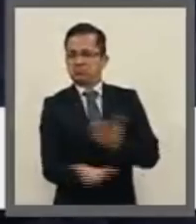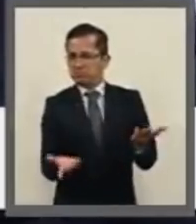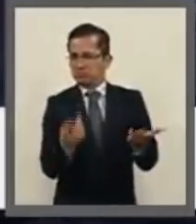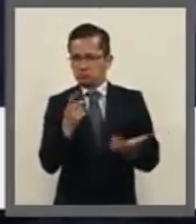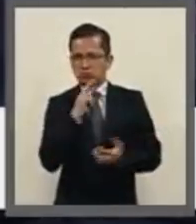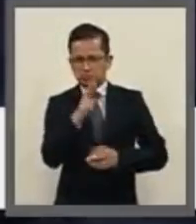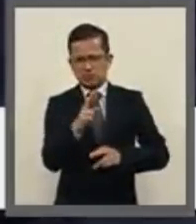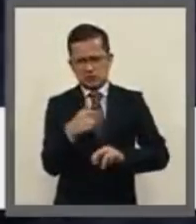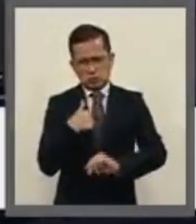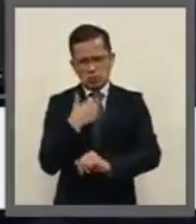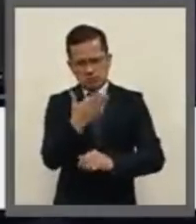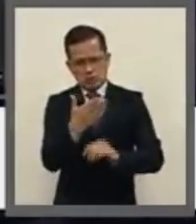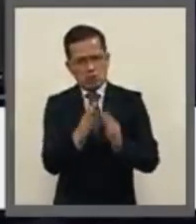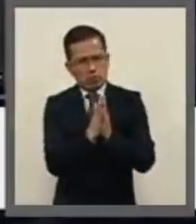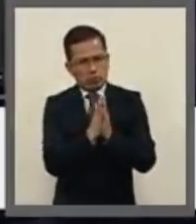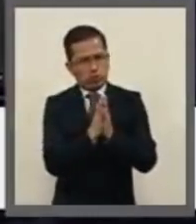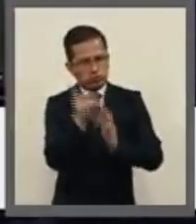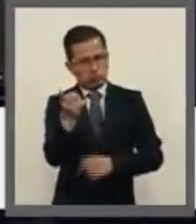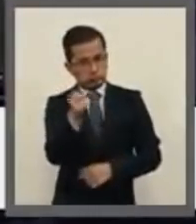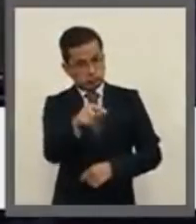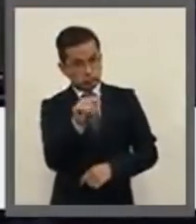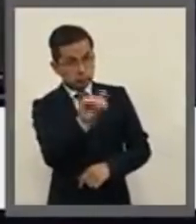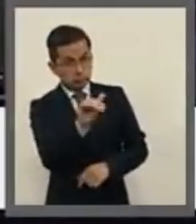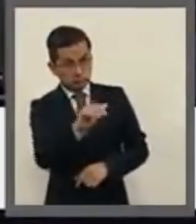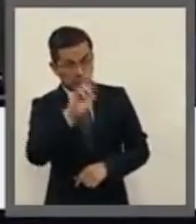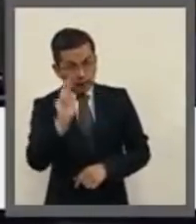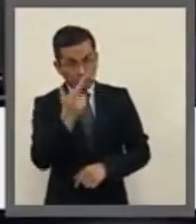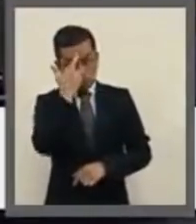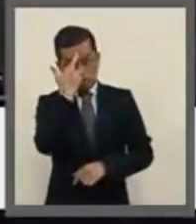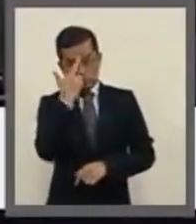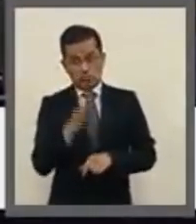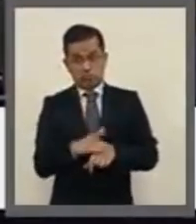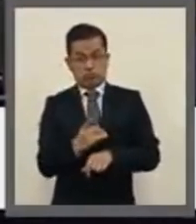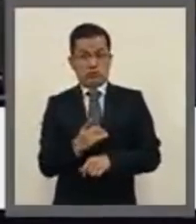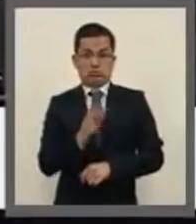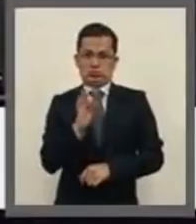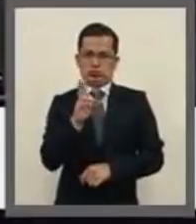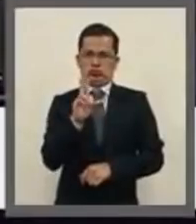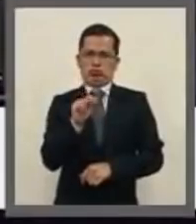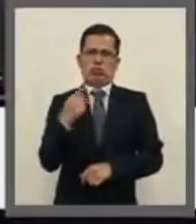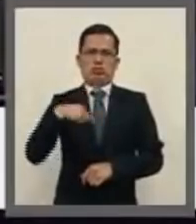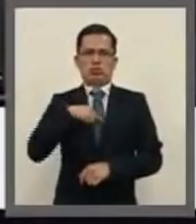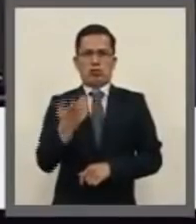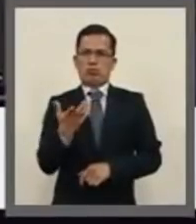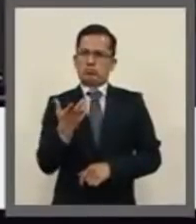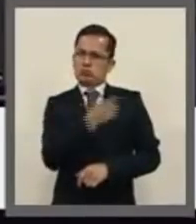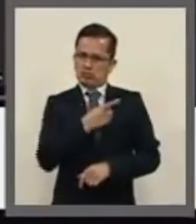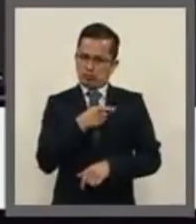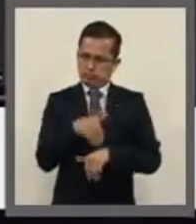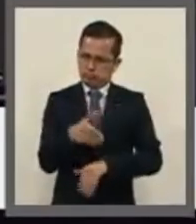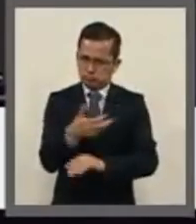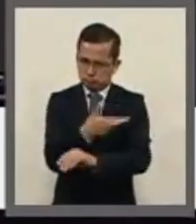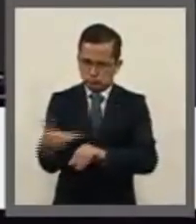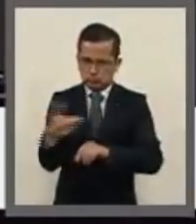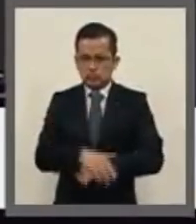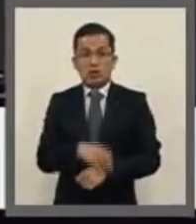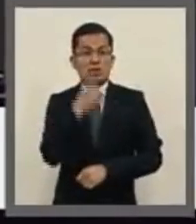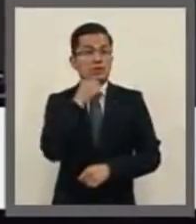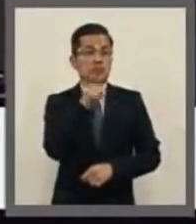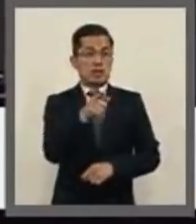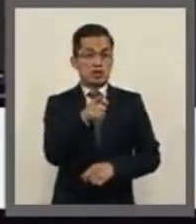le vuelva a hacer el recordatorio porque nos va a obligar a proceder. Mire, le pongo un ejemplo. Él dice que las estancias infantiles han sido